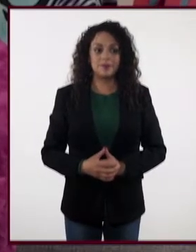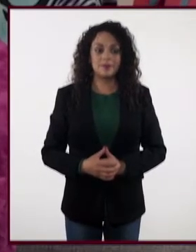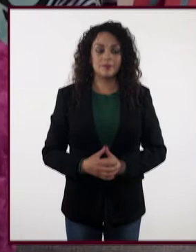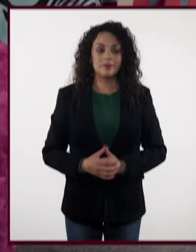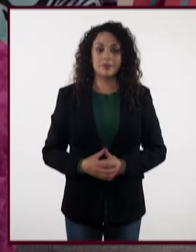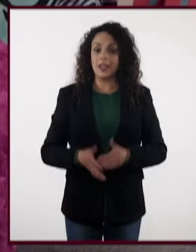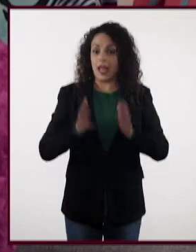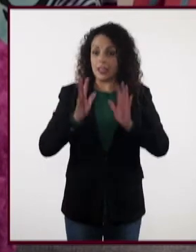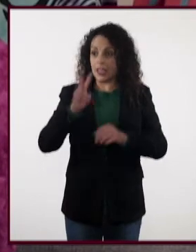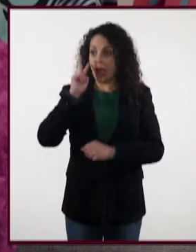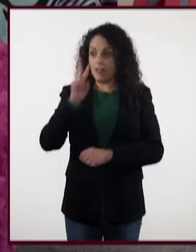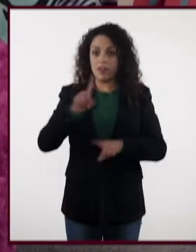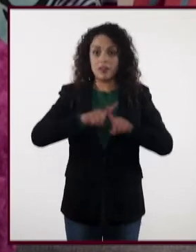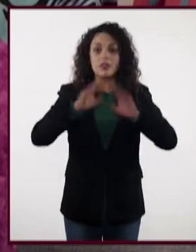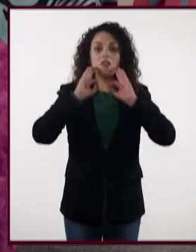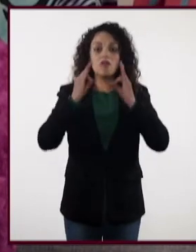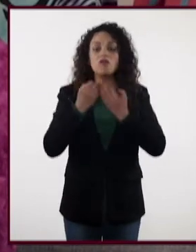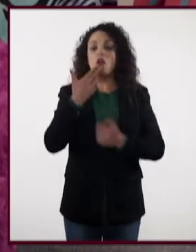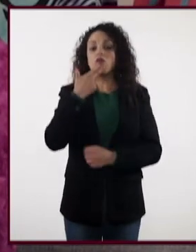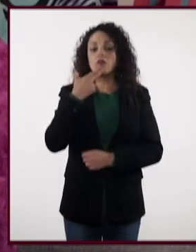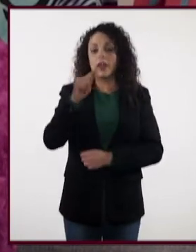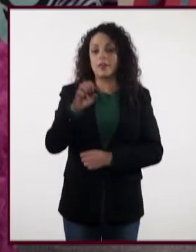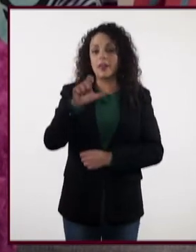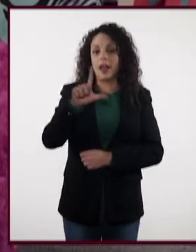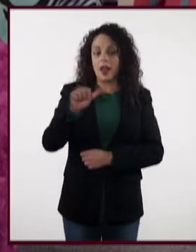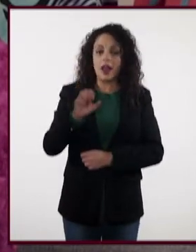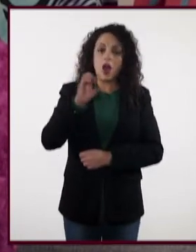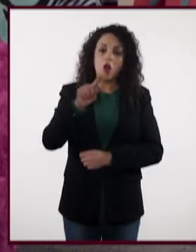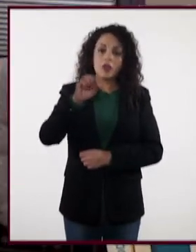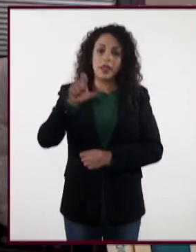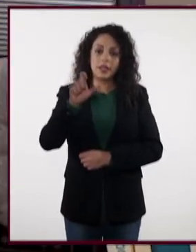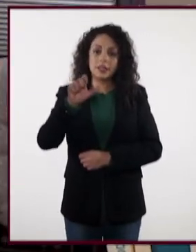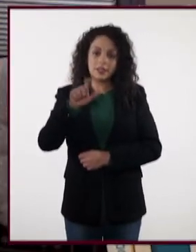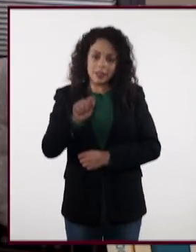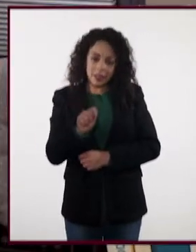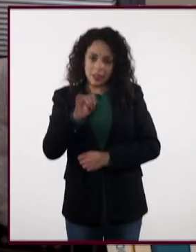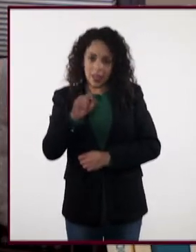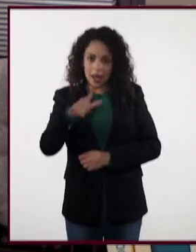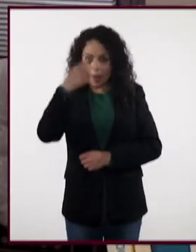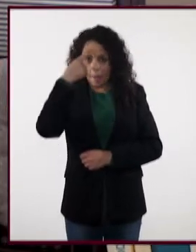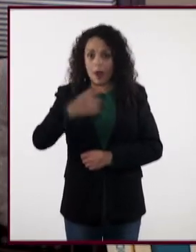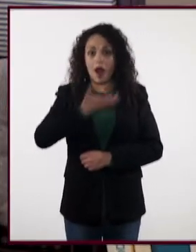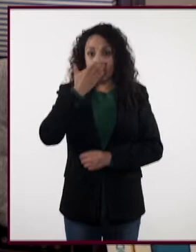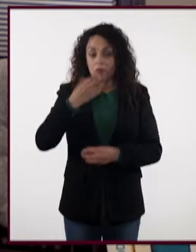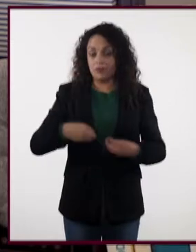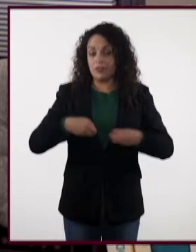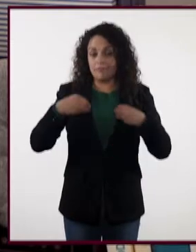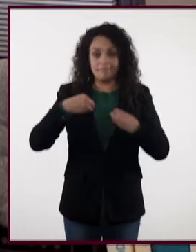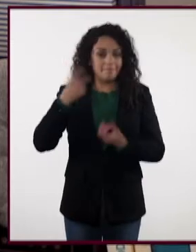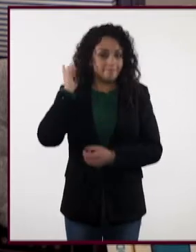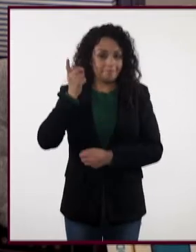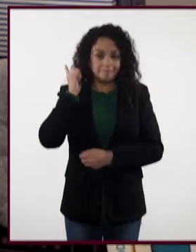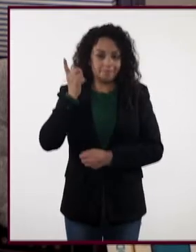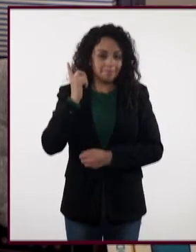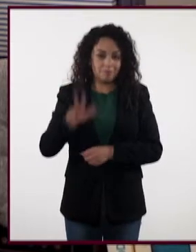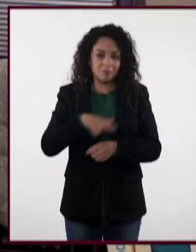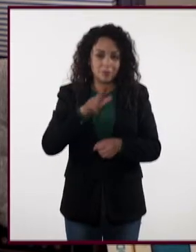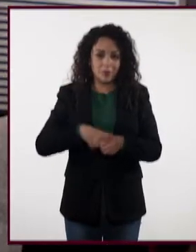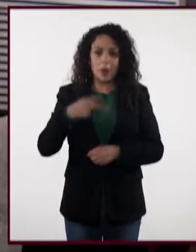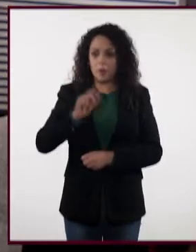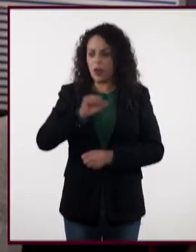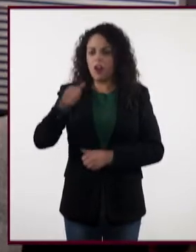Ya hemos visto las utilidades de los textiles para la vida cotidiana, pero nos queda por ver algo importante que es el mundo del